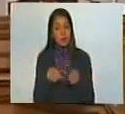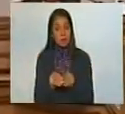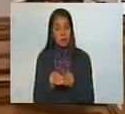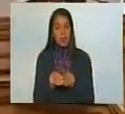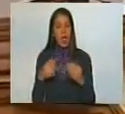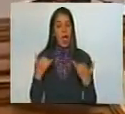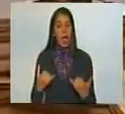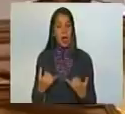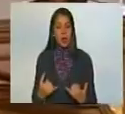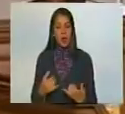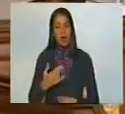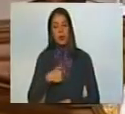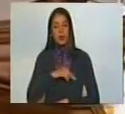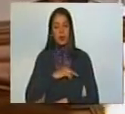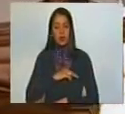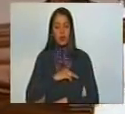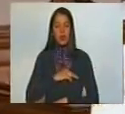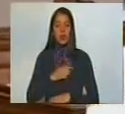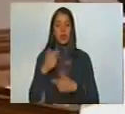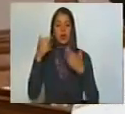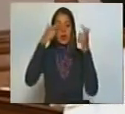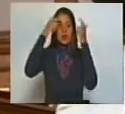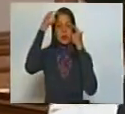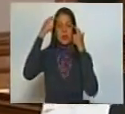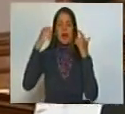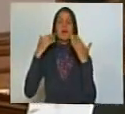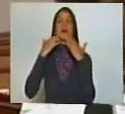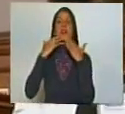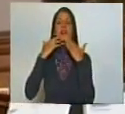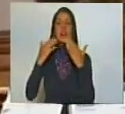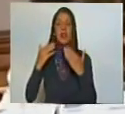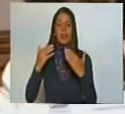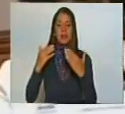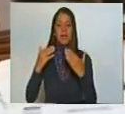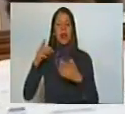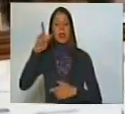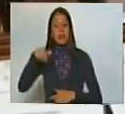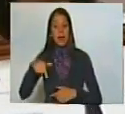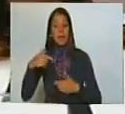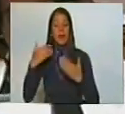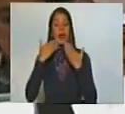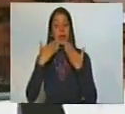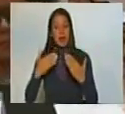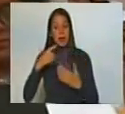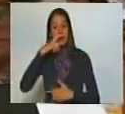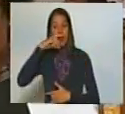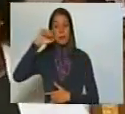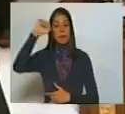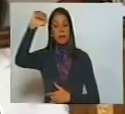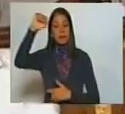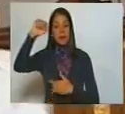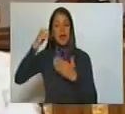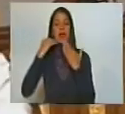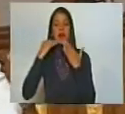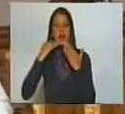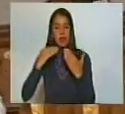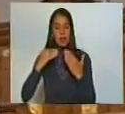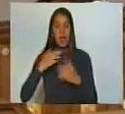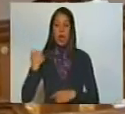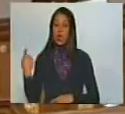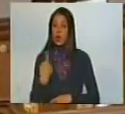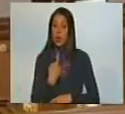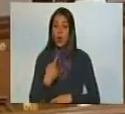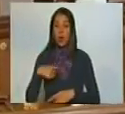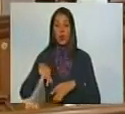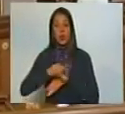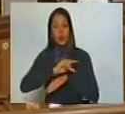la actualidad, gracias a nuestro eterno comandante Hugo Rafael Chávez Frías y a nuestro presidente obrero Nicolás Maduro Moro, hoy somos